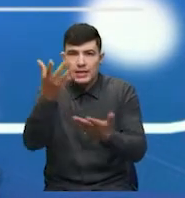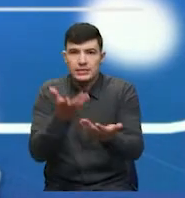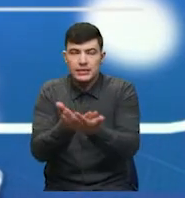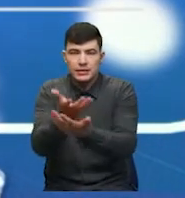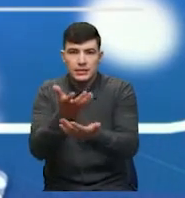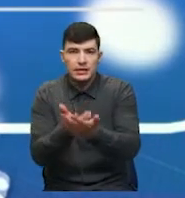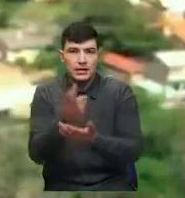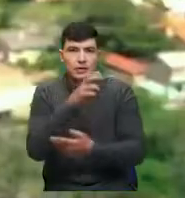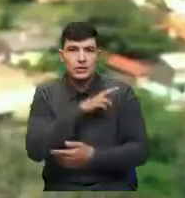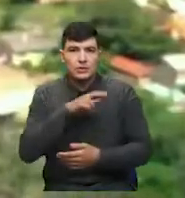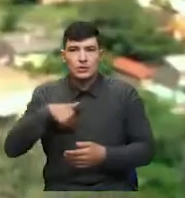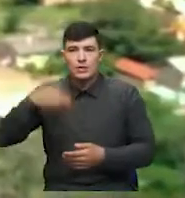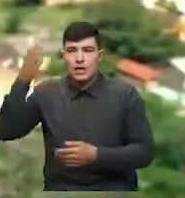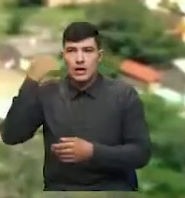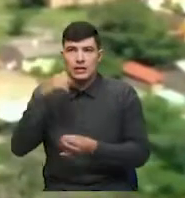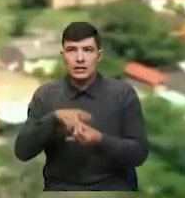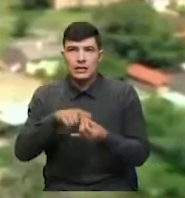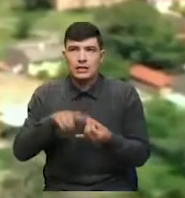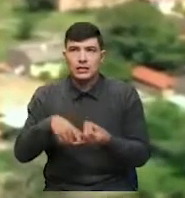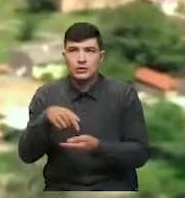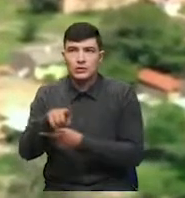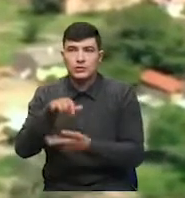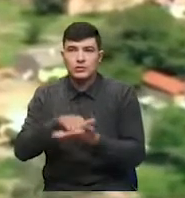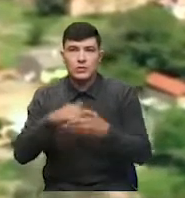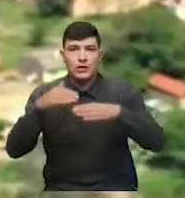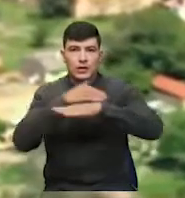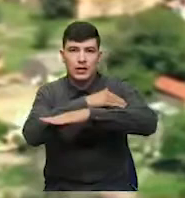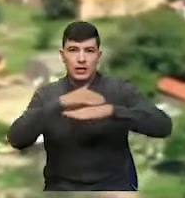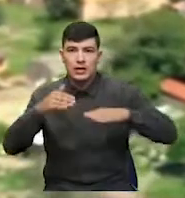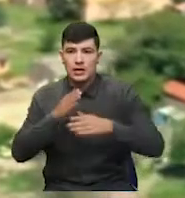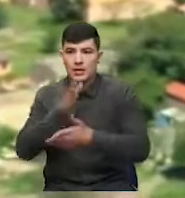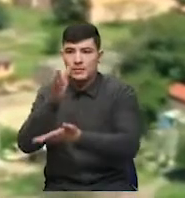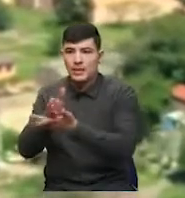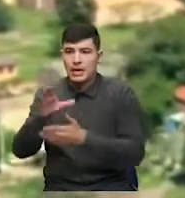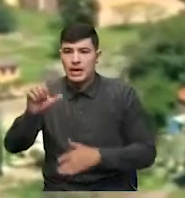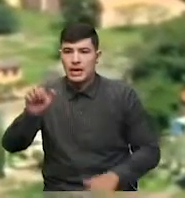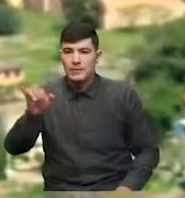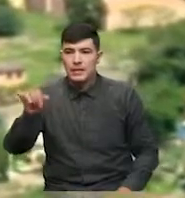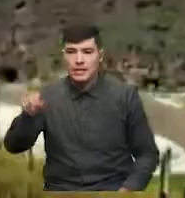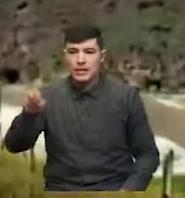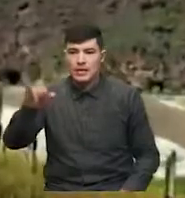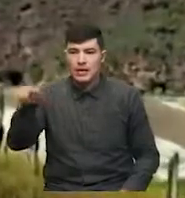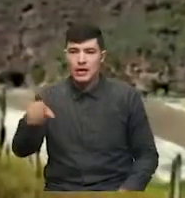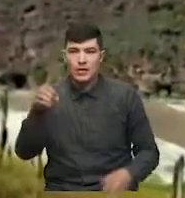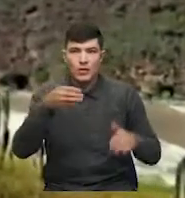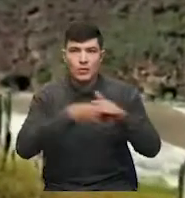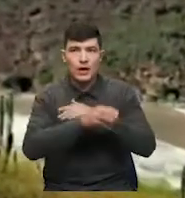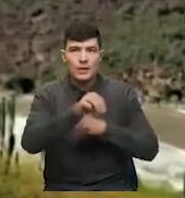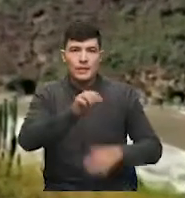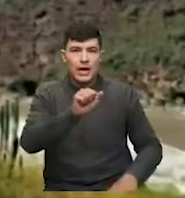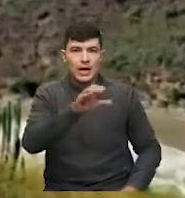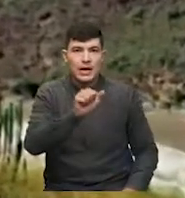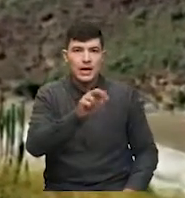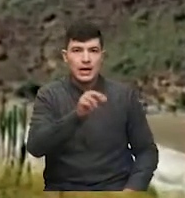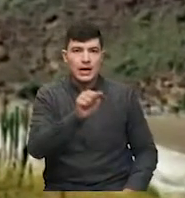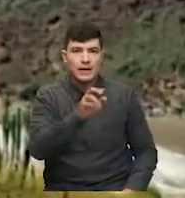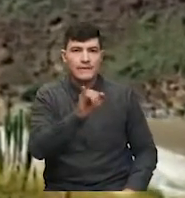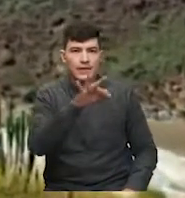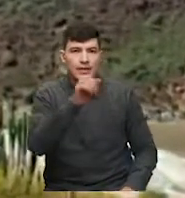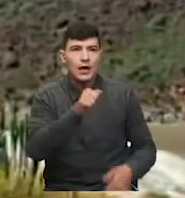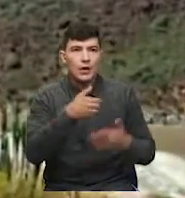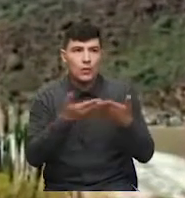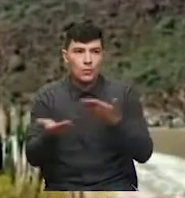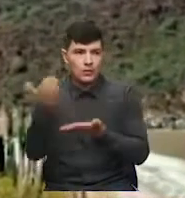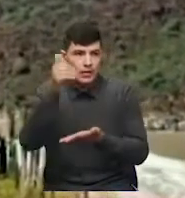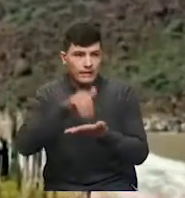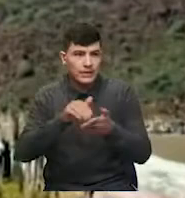dado en fechas anteriores. De otra parte, la vía que comunica a Capitanejo con Macaravita nuevamente fue habilitada. Sin embargo, se le